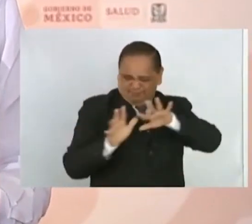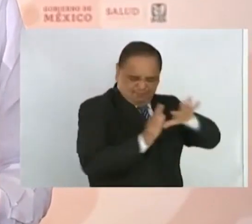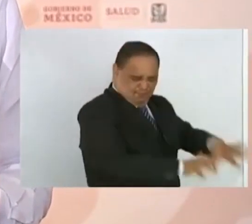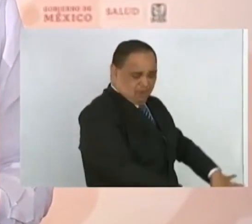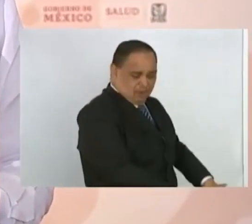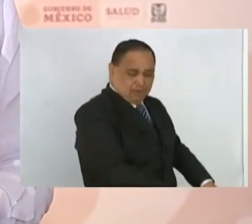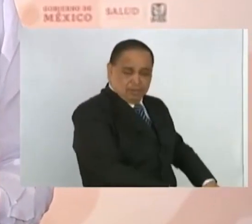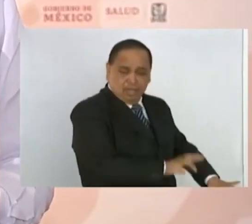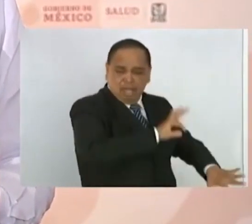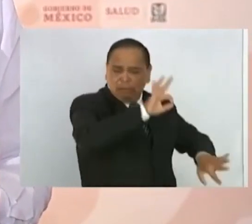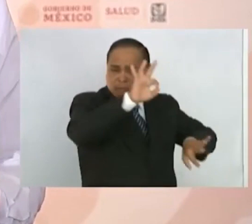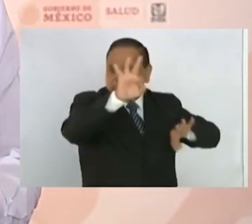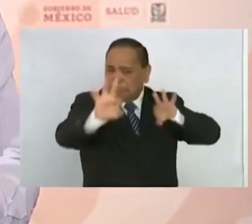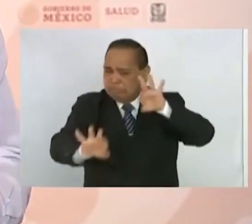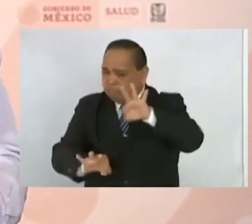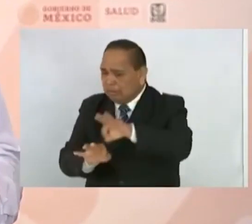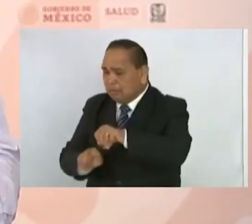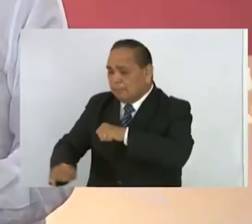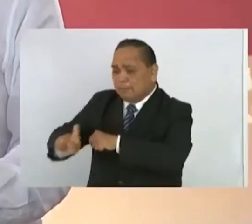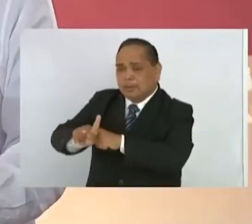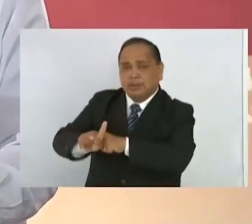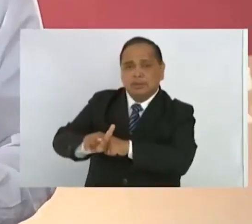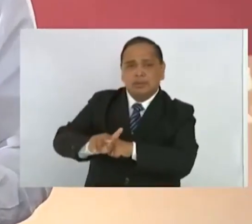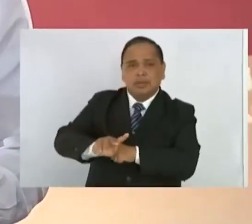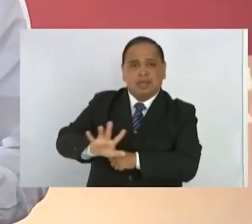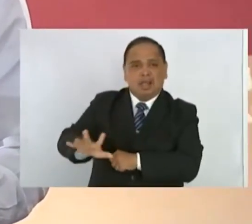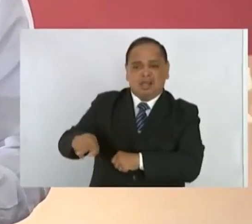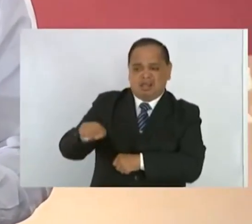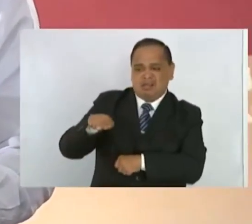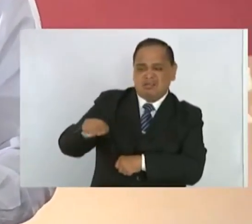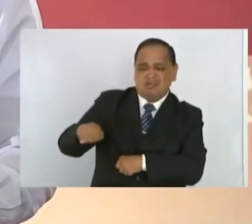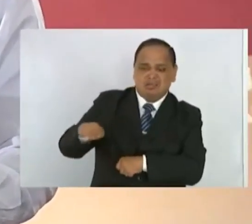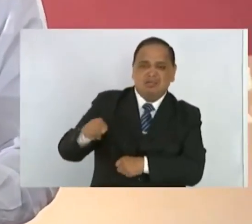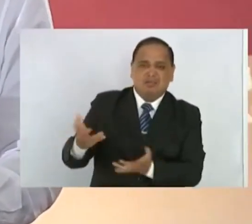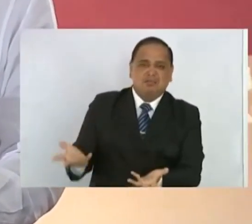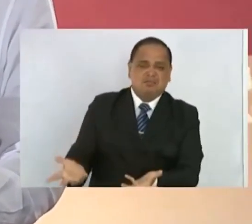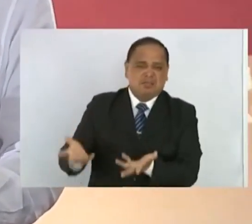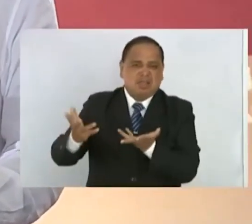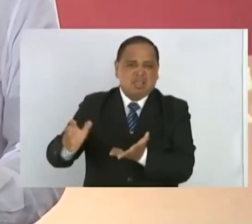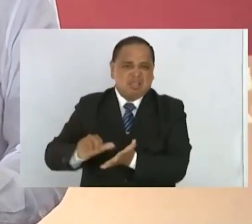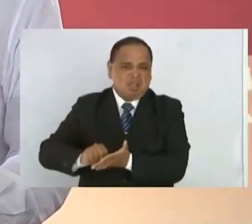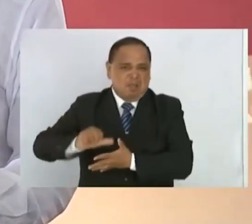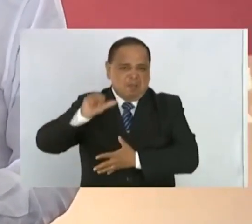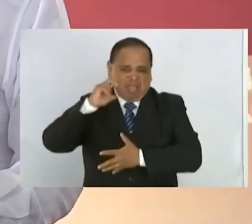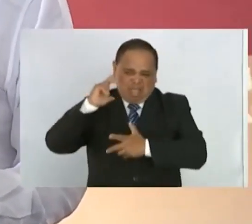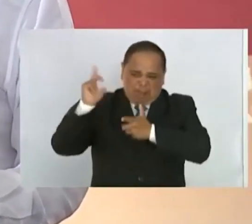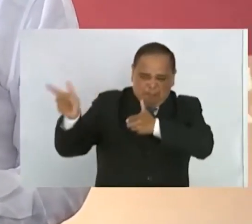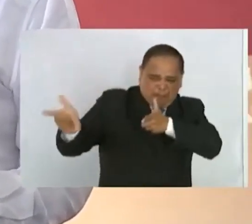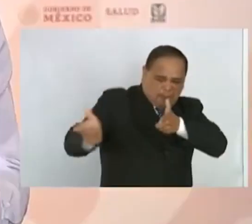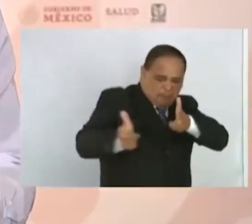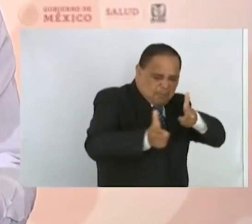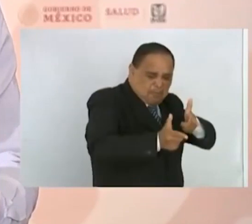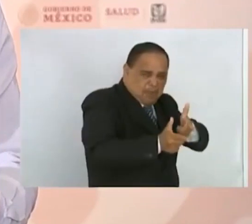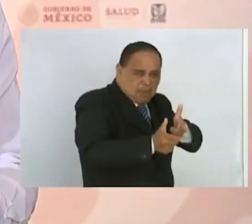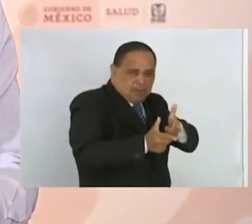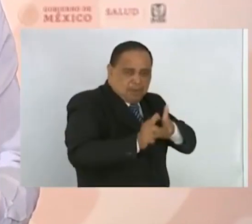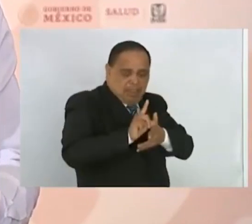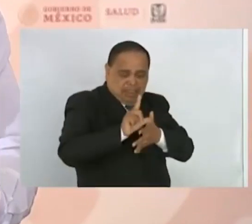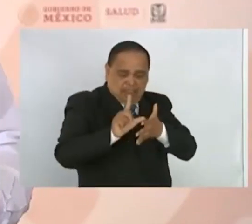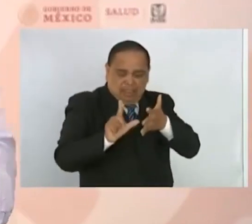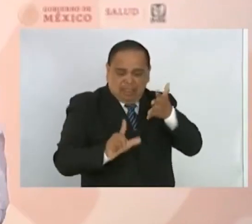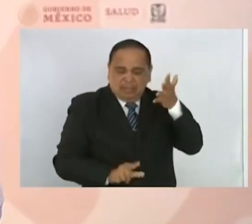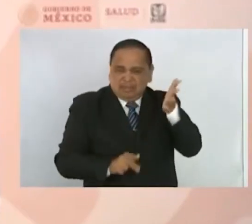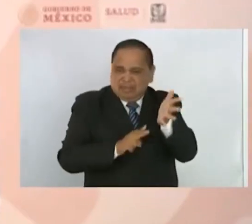y producción de medicamentos de acuerdo con el canciller Marcelo ebrard no se trata de hacer una declaración política sino